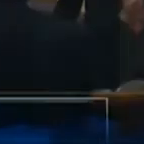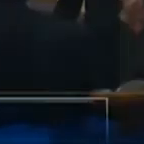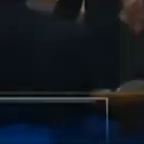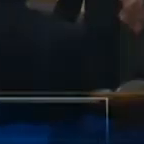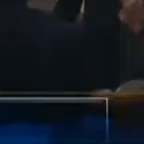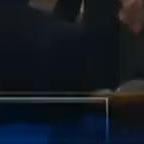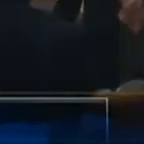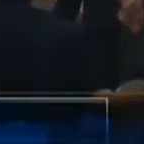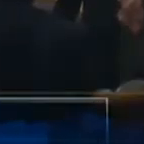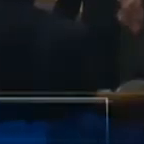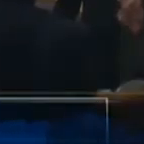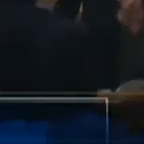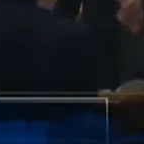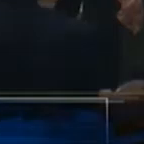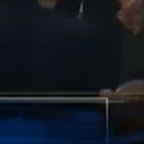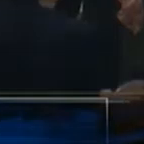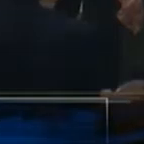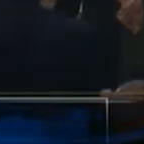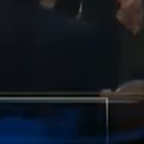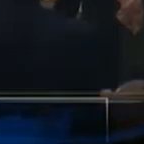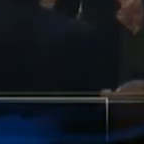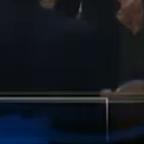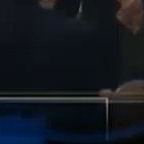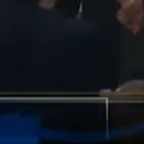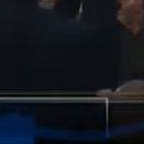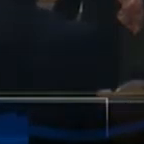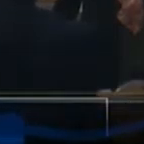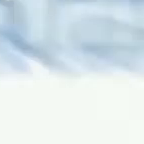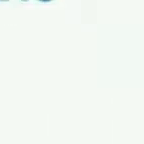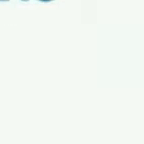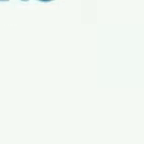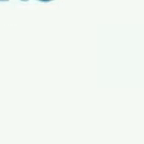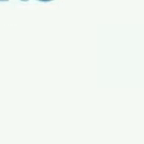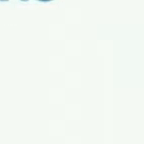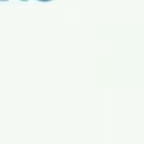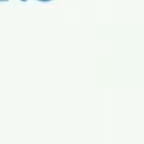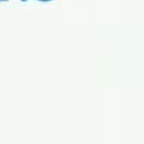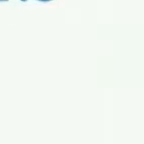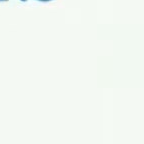a capitán de barco que naufragó con más de 800 migrantes